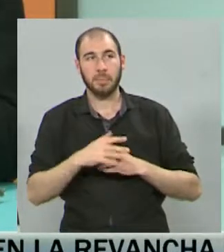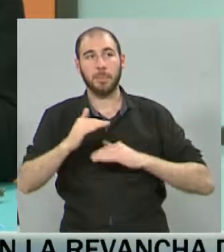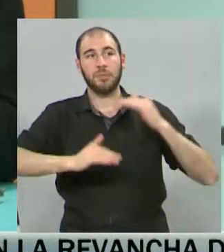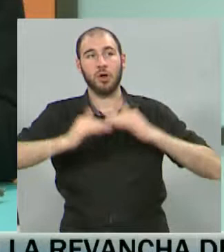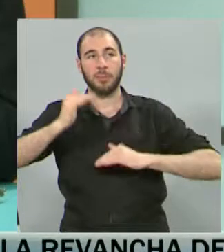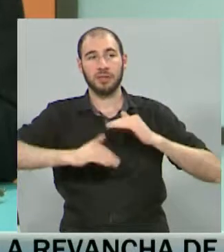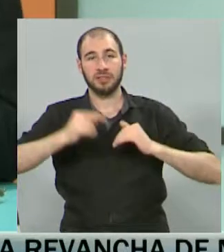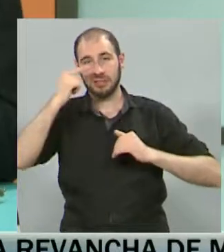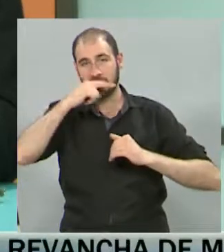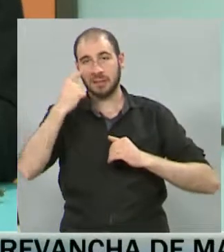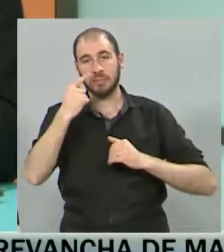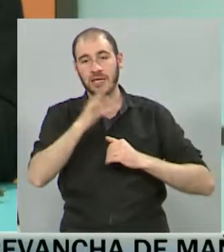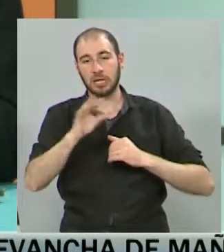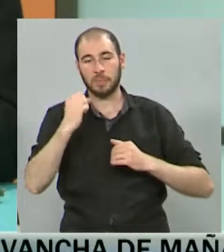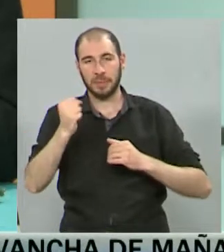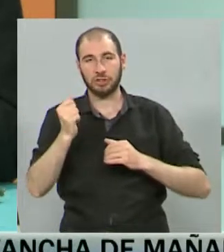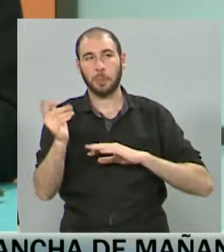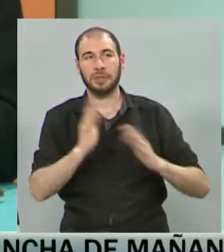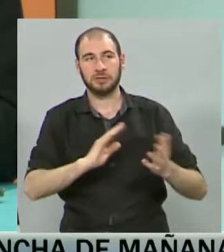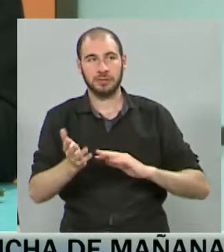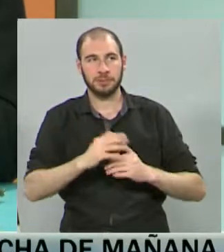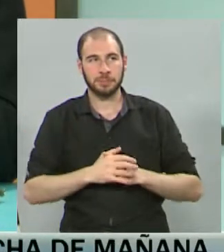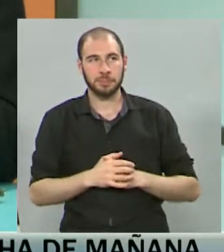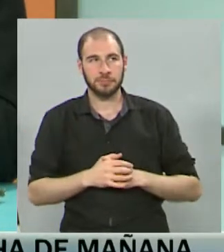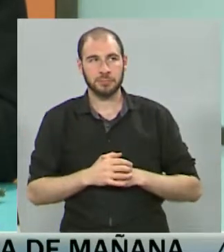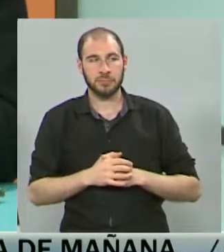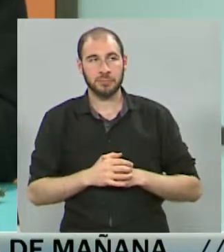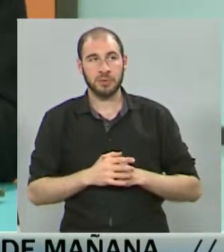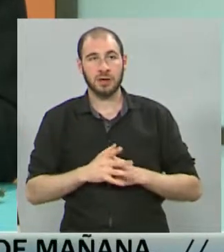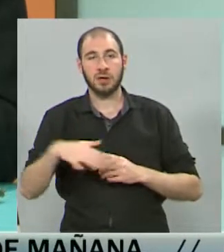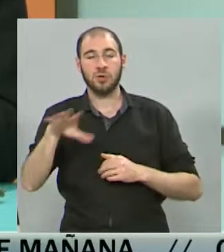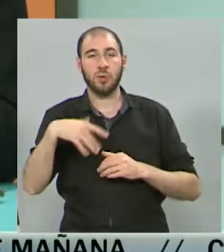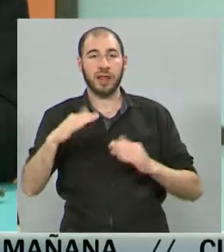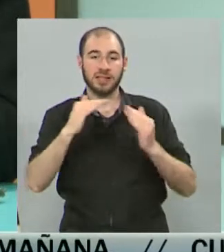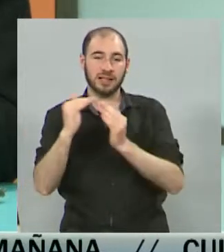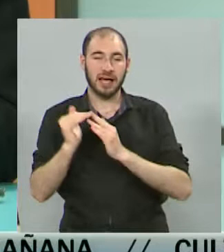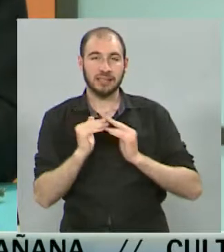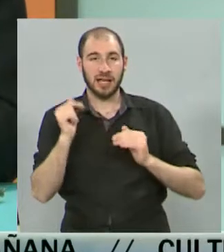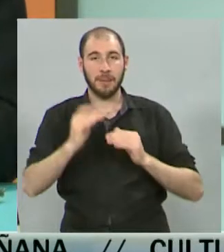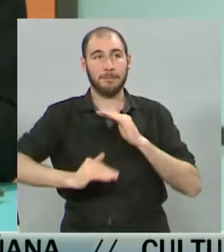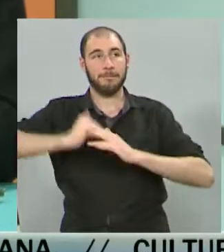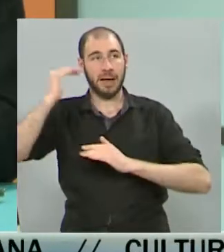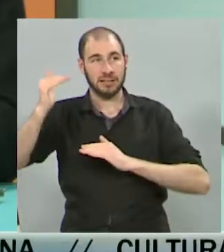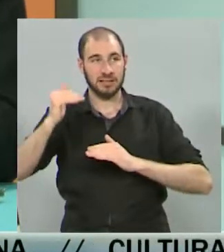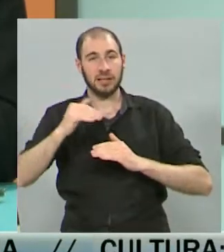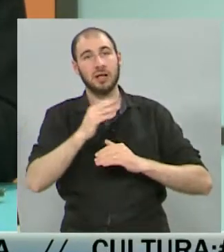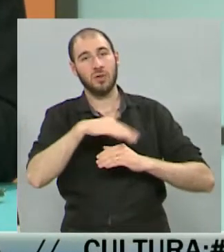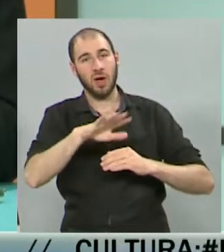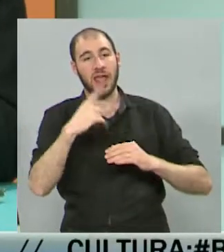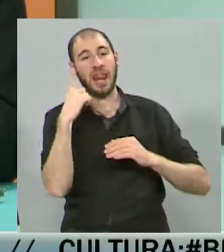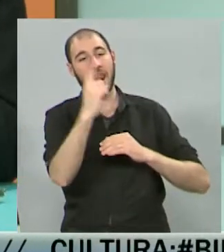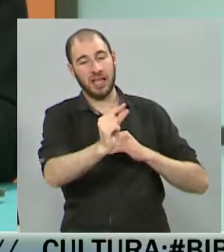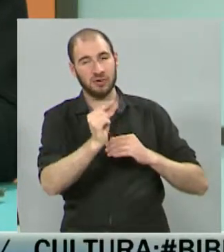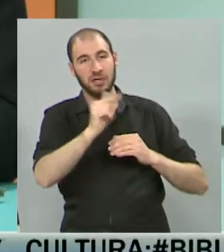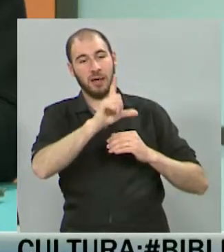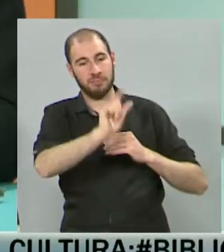promedio hablando de 7.500 pesos aproximadamente. Hay zonas residenciales donde es un poco más elevado y hay zonas más alejadas donde